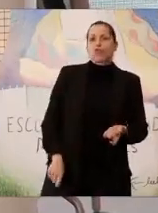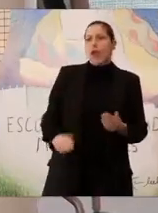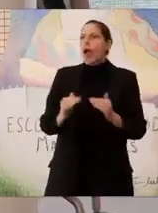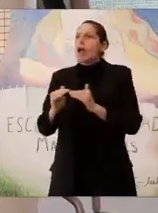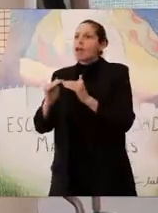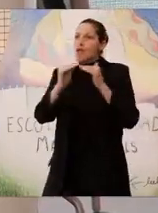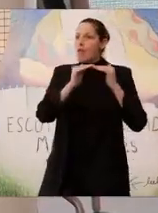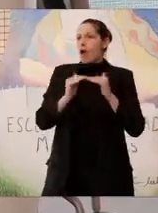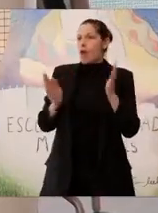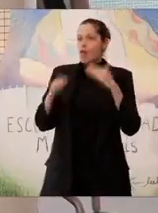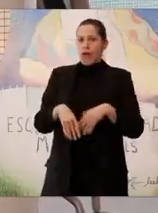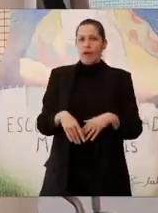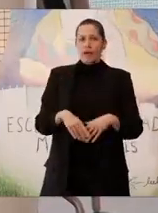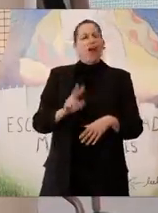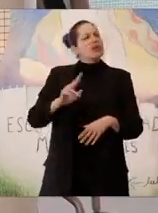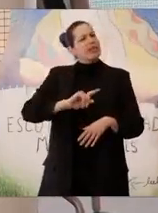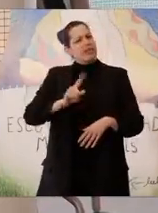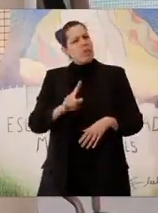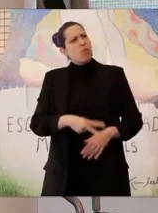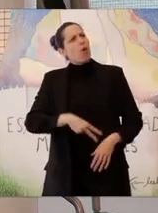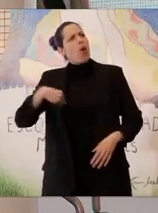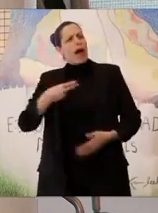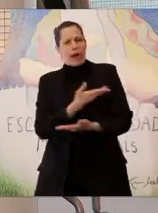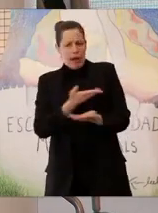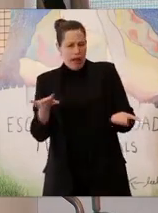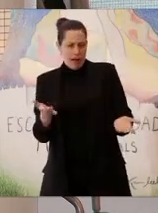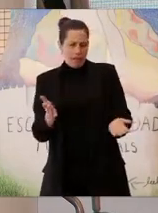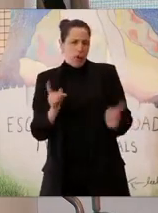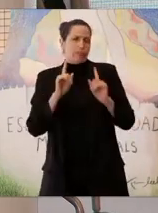es la regla general, pero desgraciadamente a veces sucede.